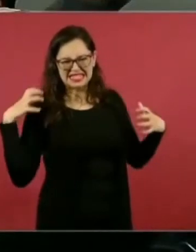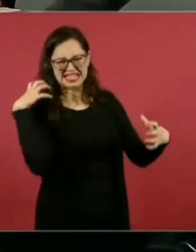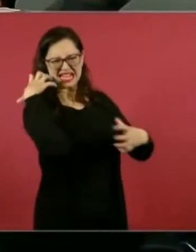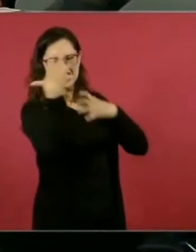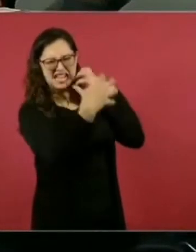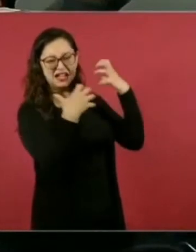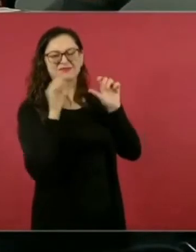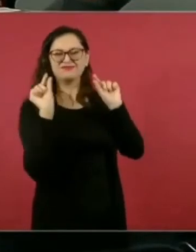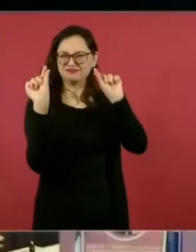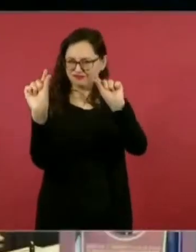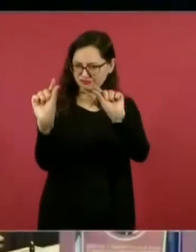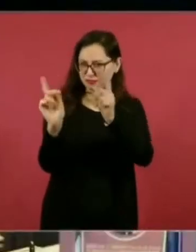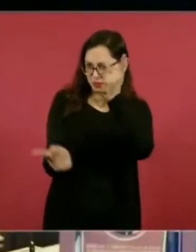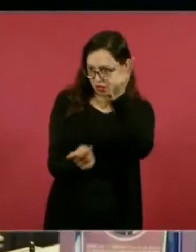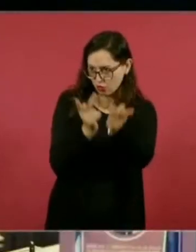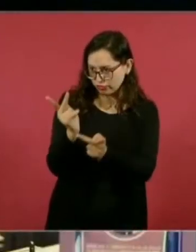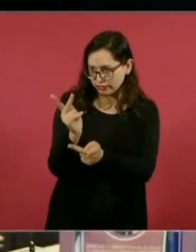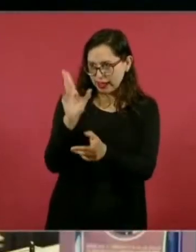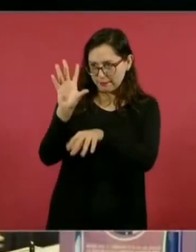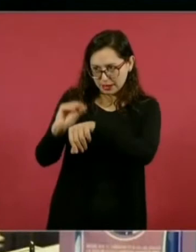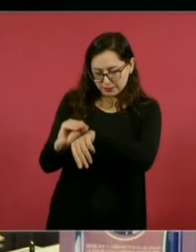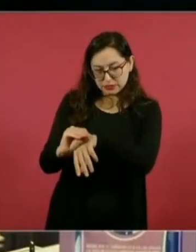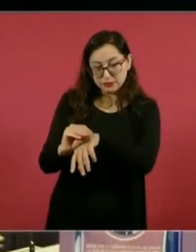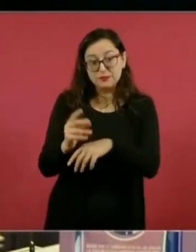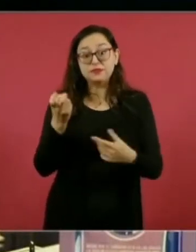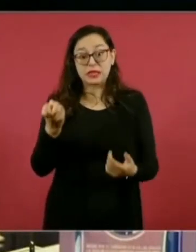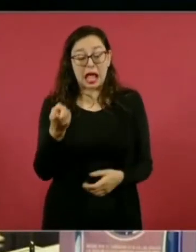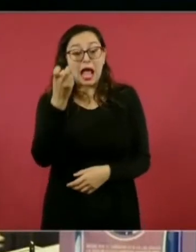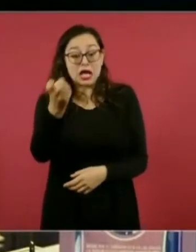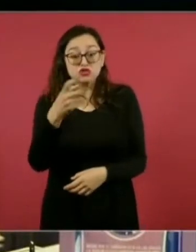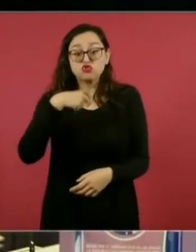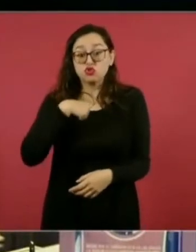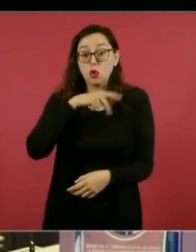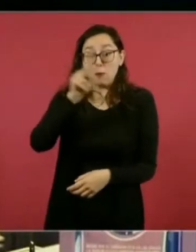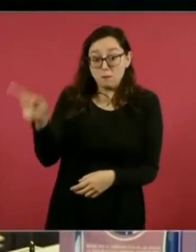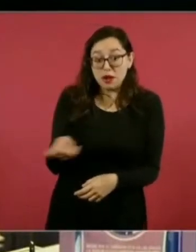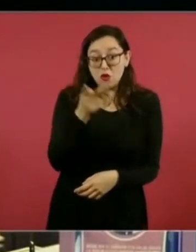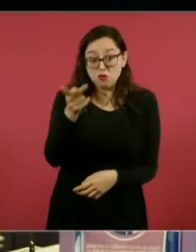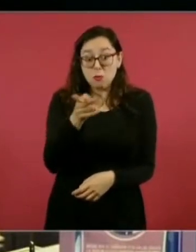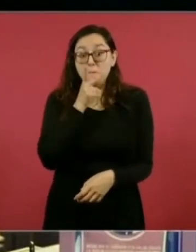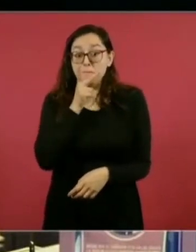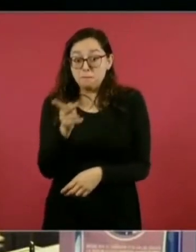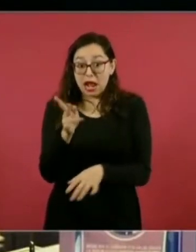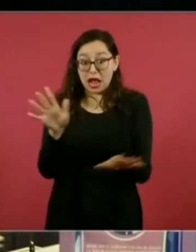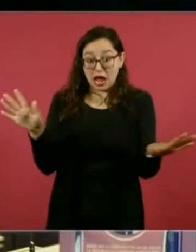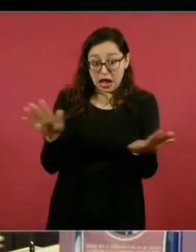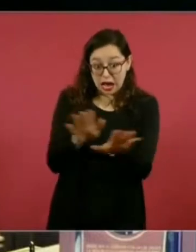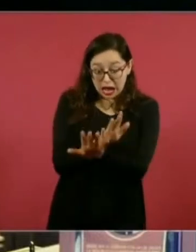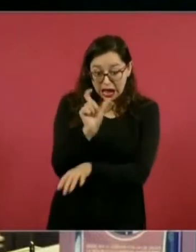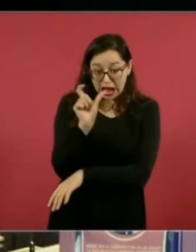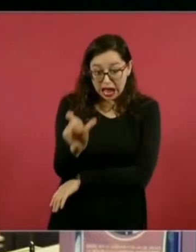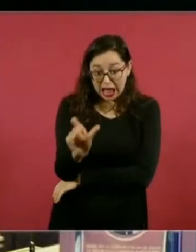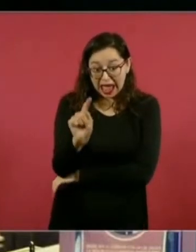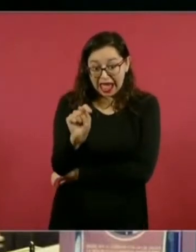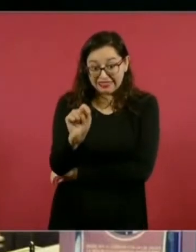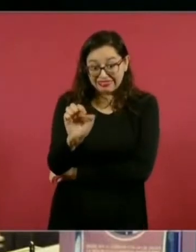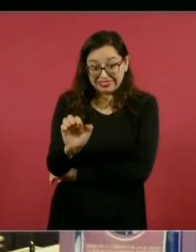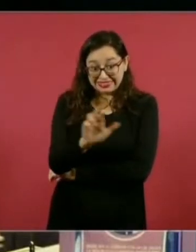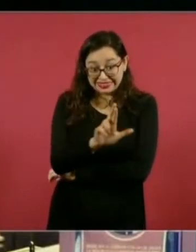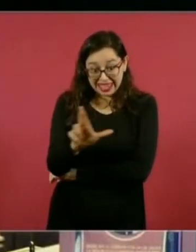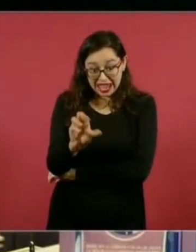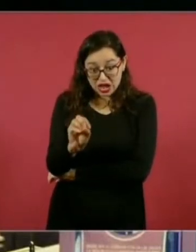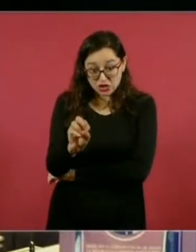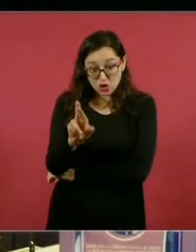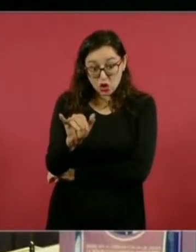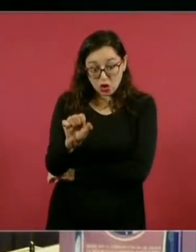tipificar todas estas acciones del crimen organizado realmente como delito de terrorismo en